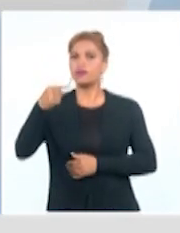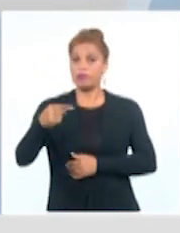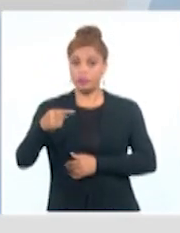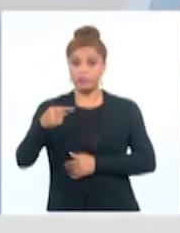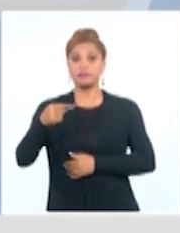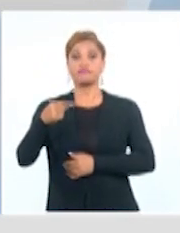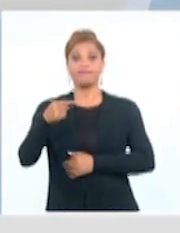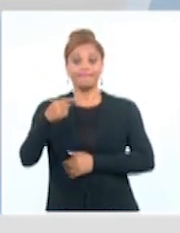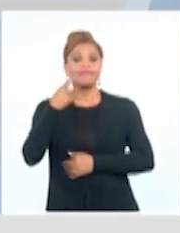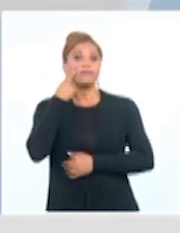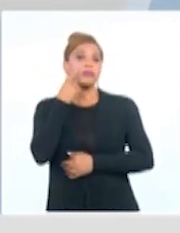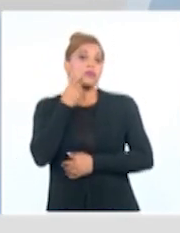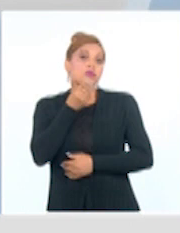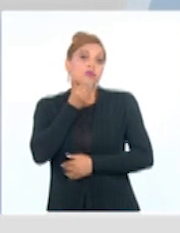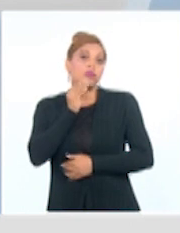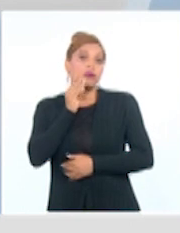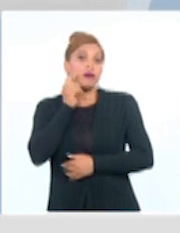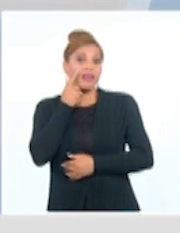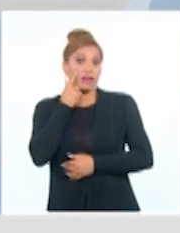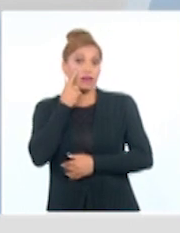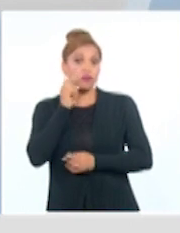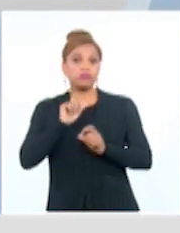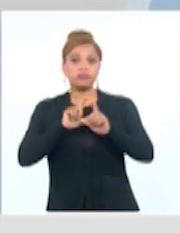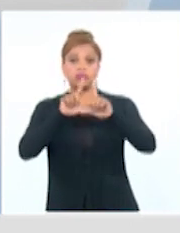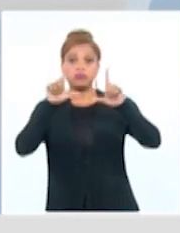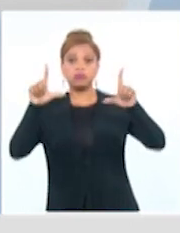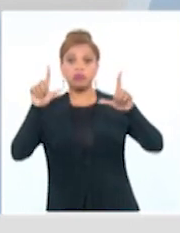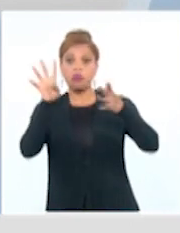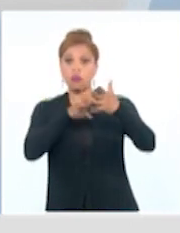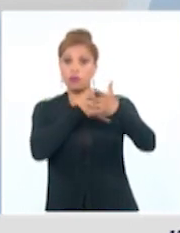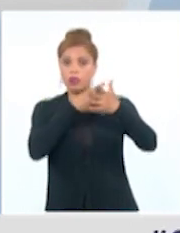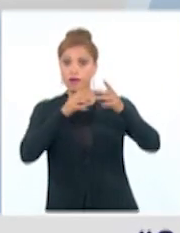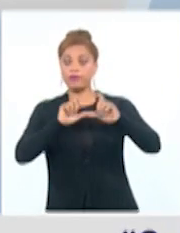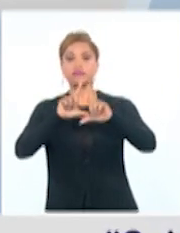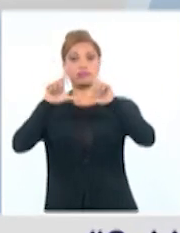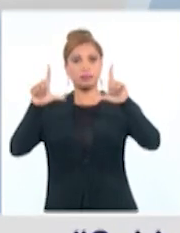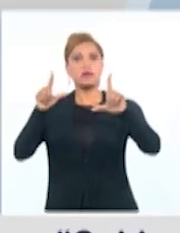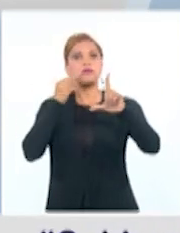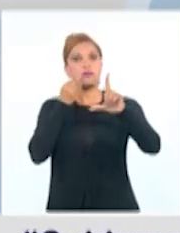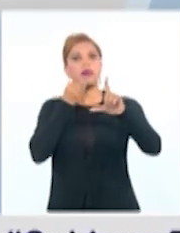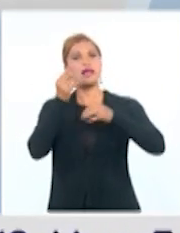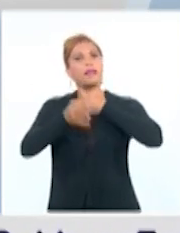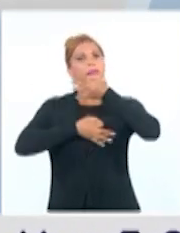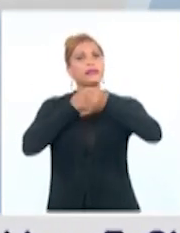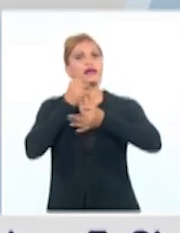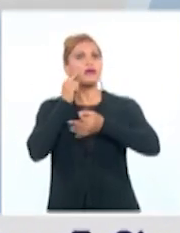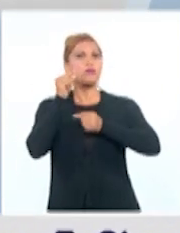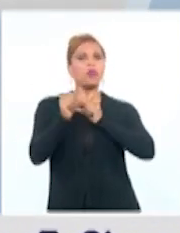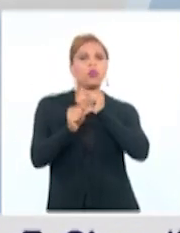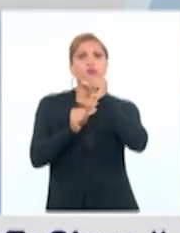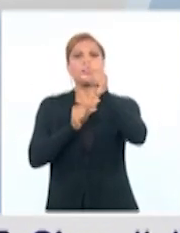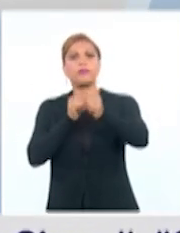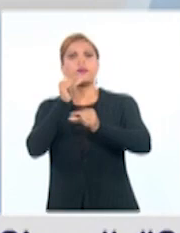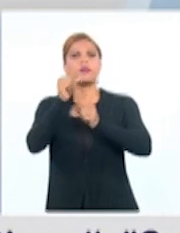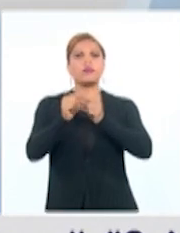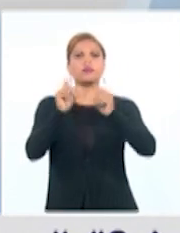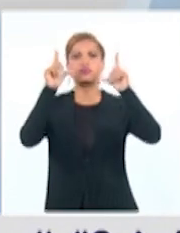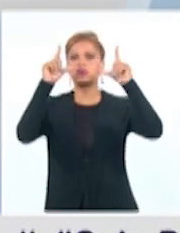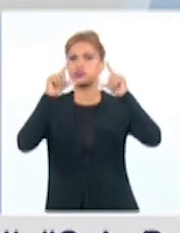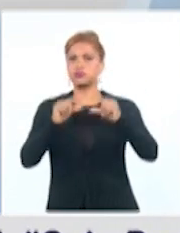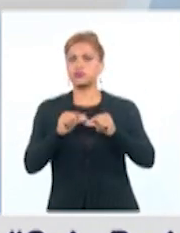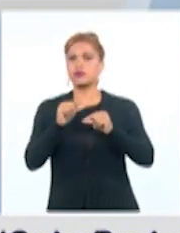vez podamos poner un gráfico que refleja esto, pues va disminuyendo el número de